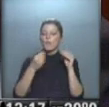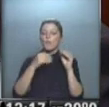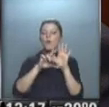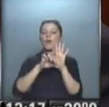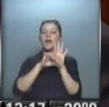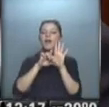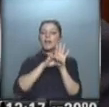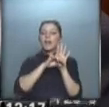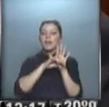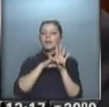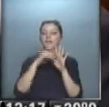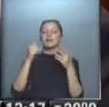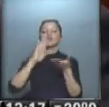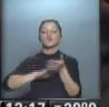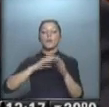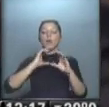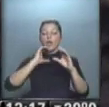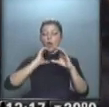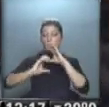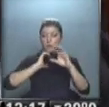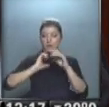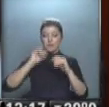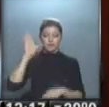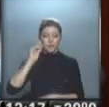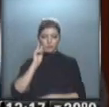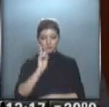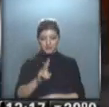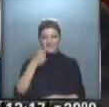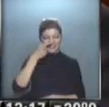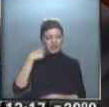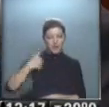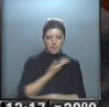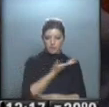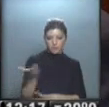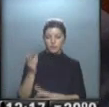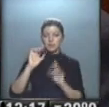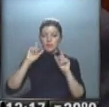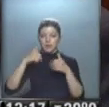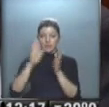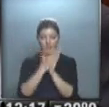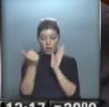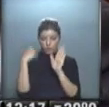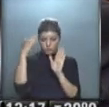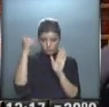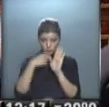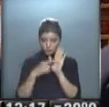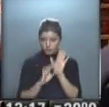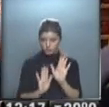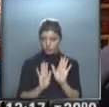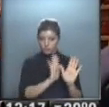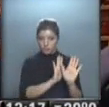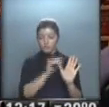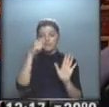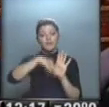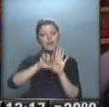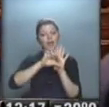actividad comunicación audiovisual como de interés público y regula en el marco de la demanda constitucional como se ha planteado. Esta ley tiene